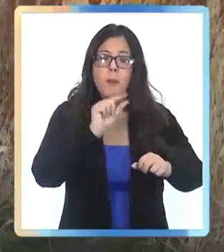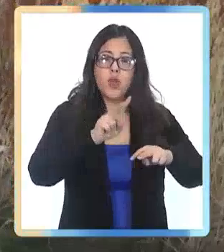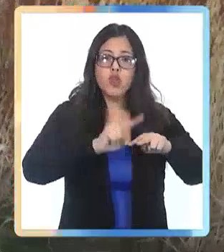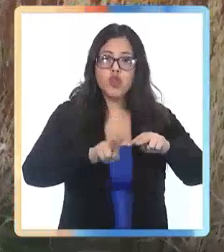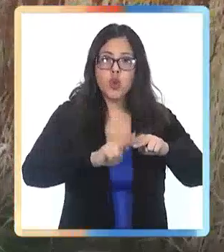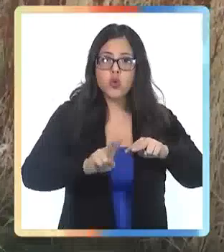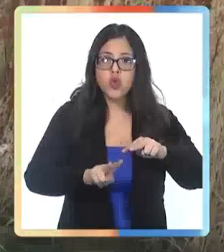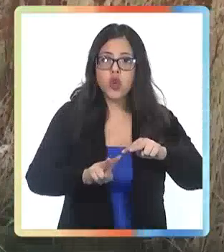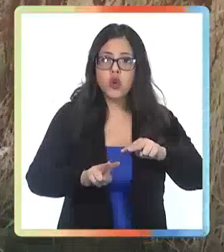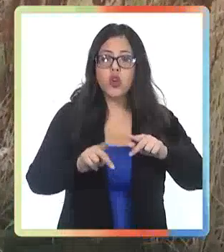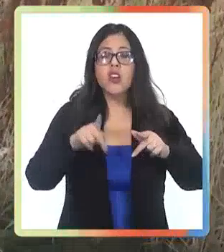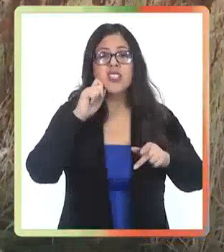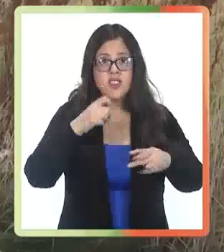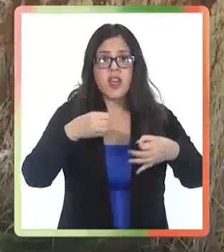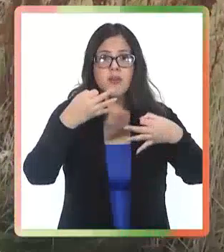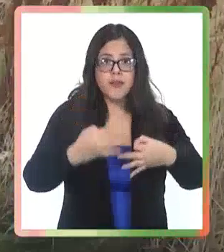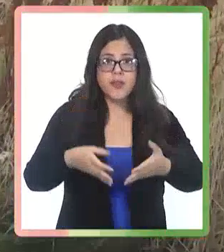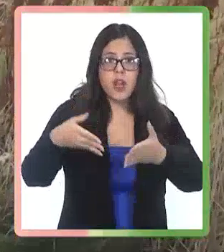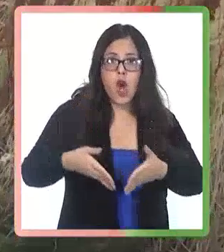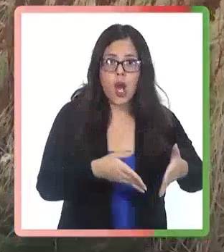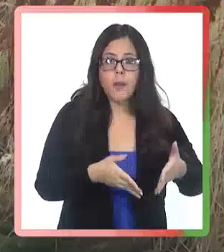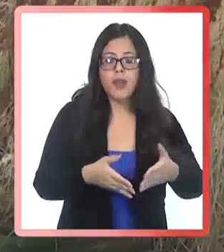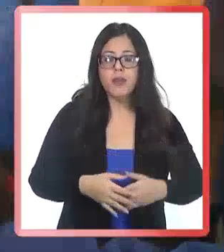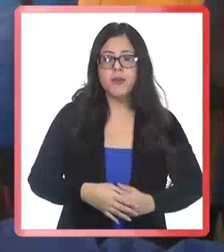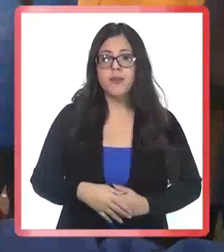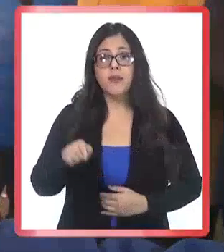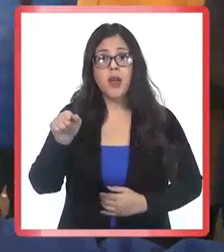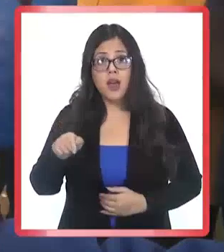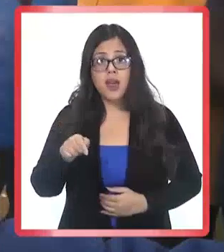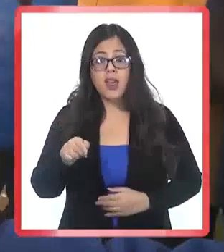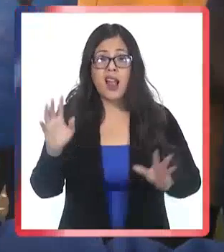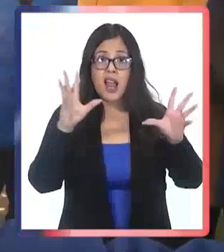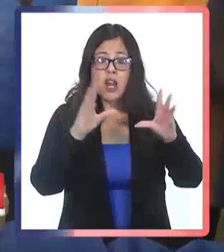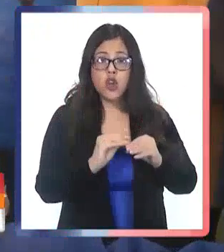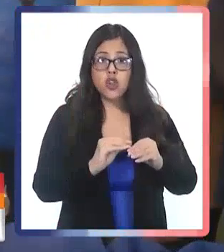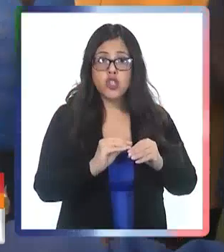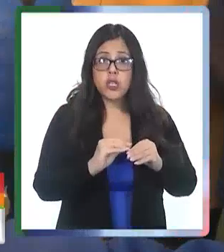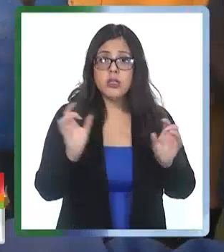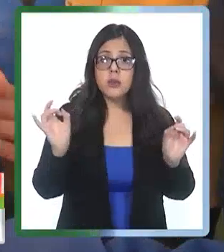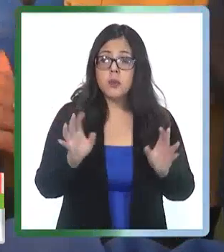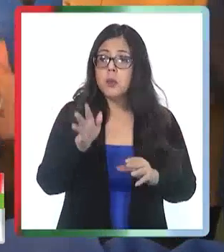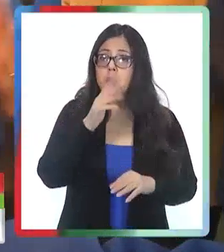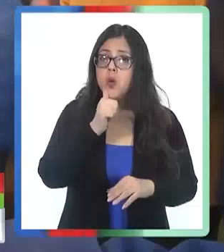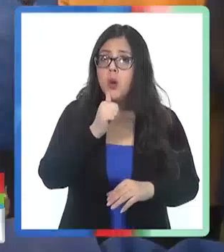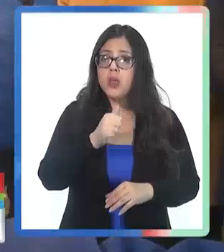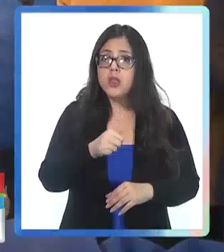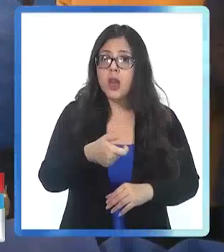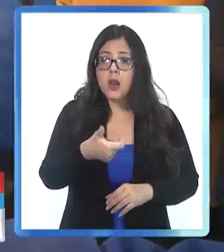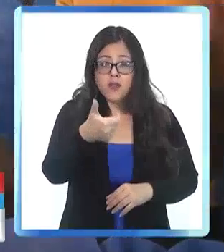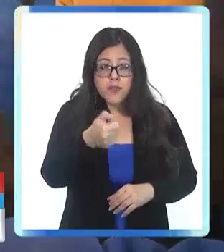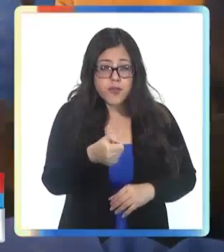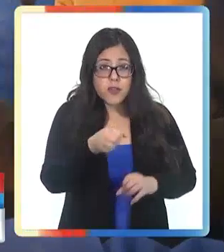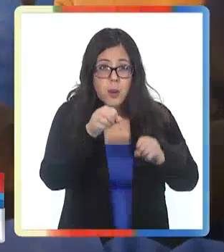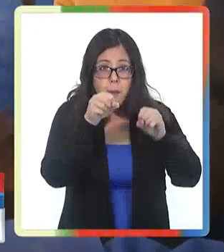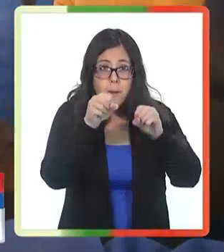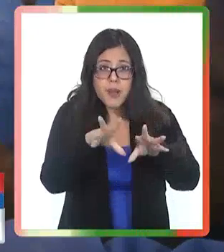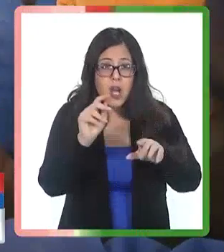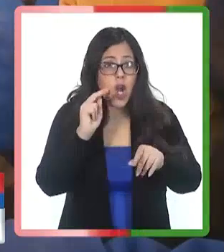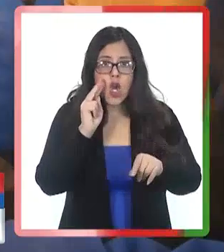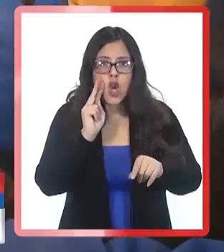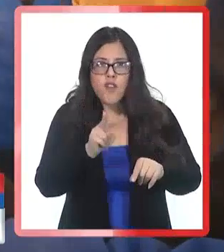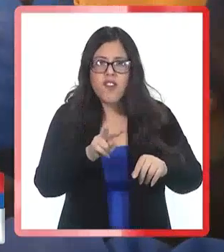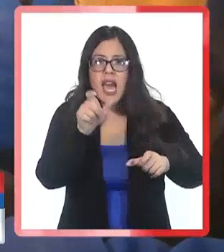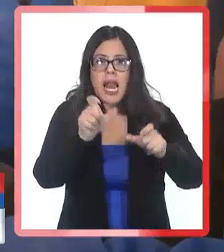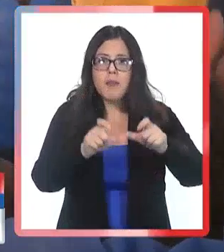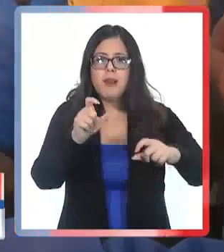una solución temporal que dignifique los caminos. Cuando uno va en la noche, si uno no pone luz alta, uno no ve al peatón